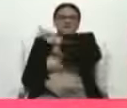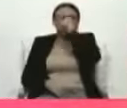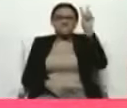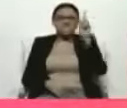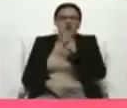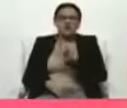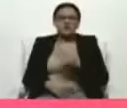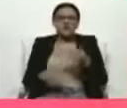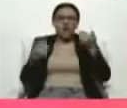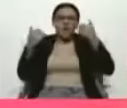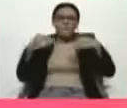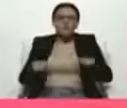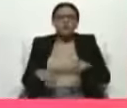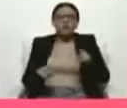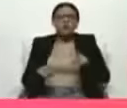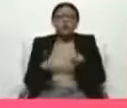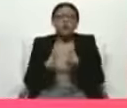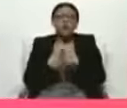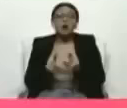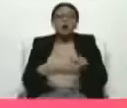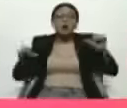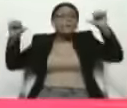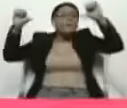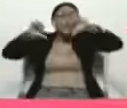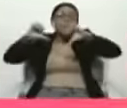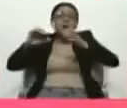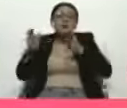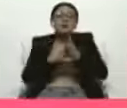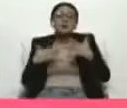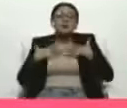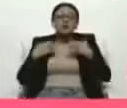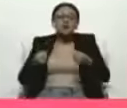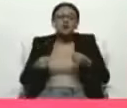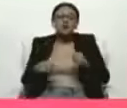sanitario. ¿Cuántas veces lo dijeron?